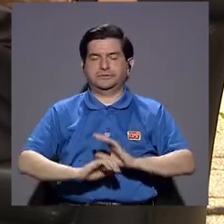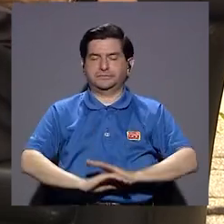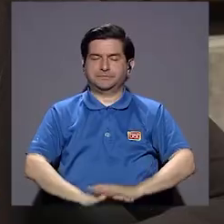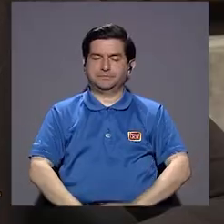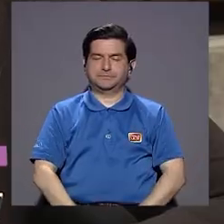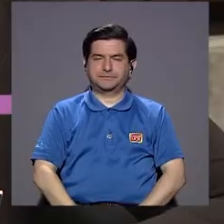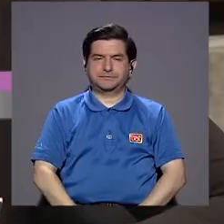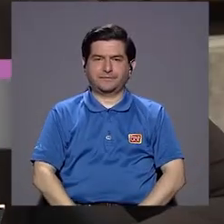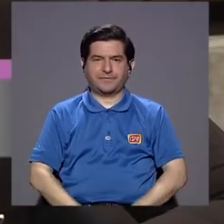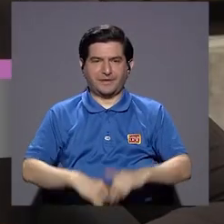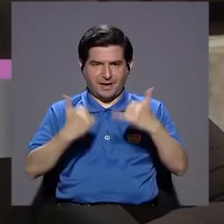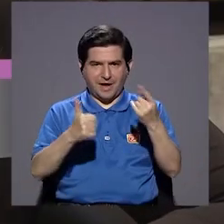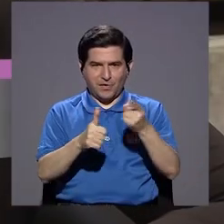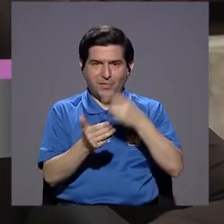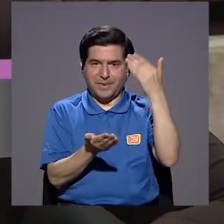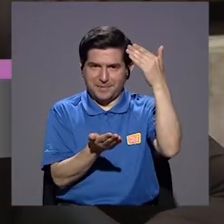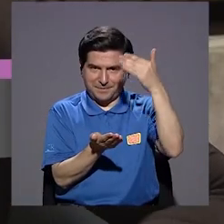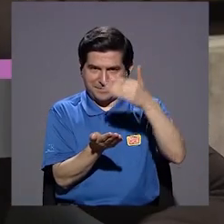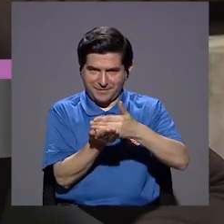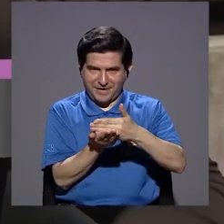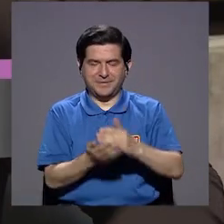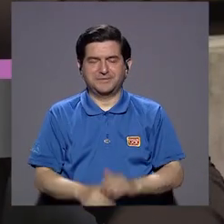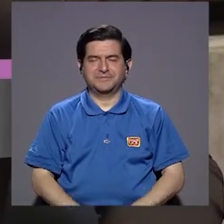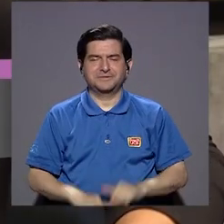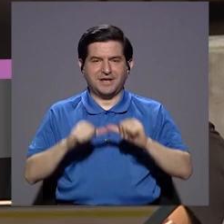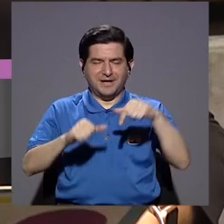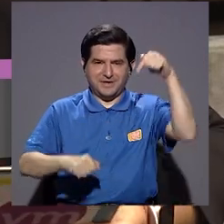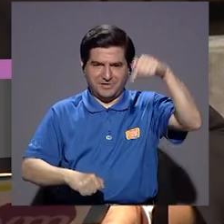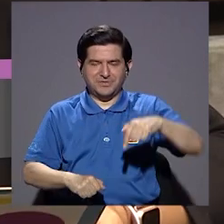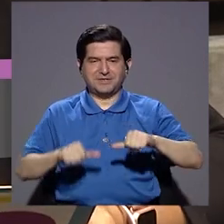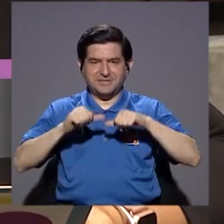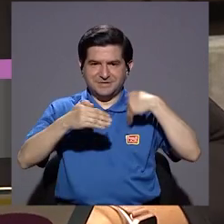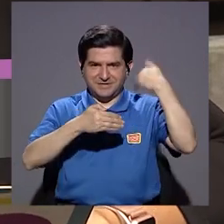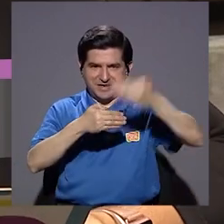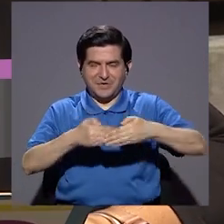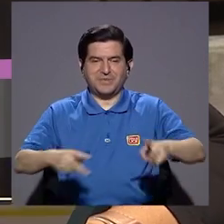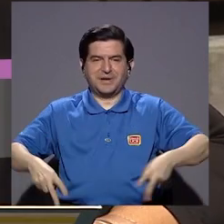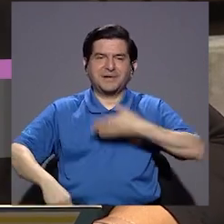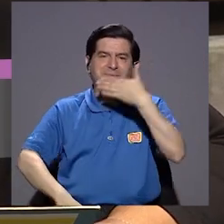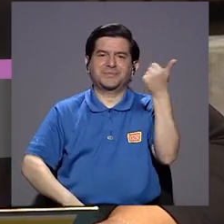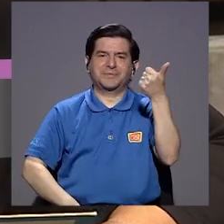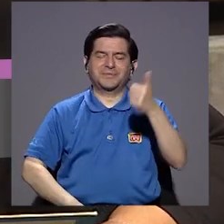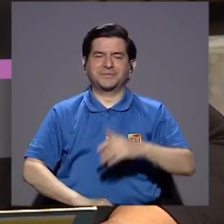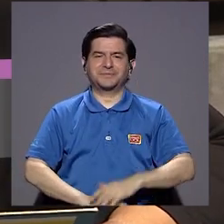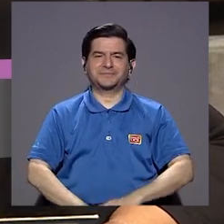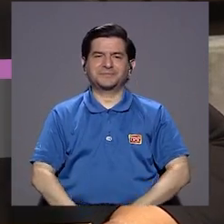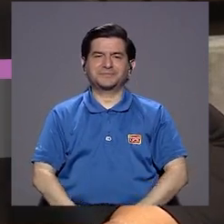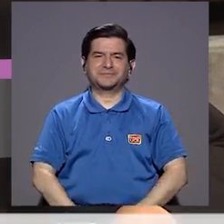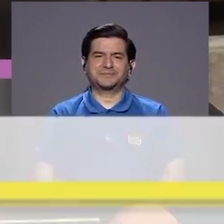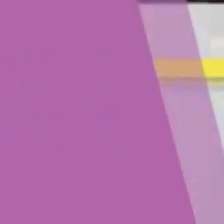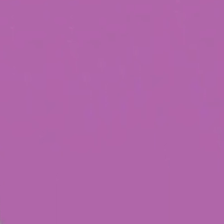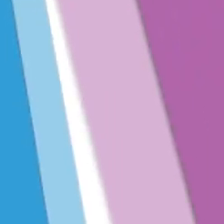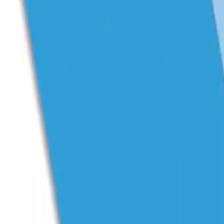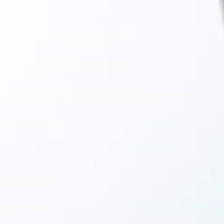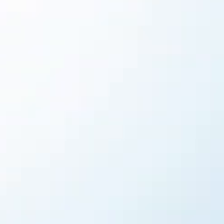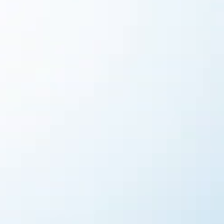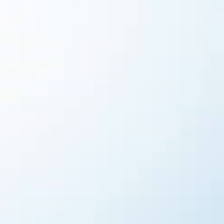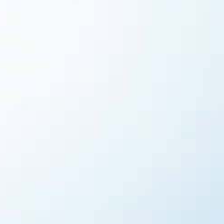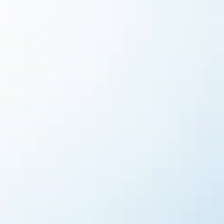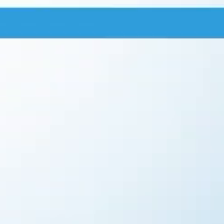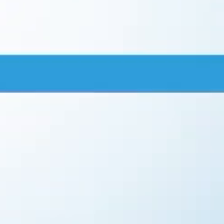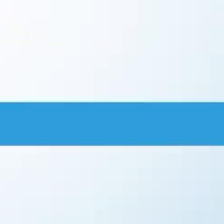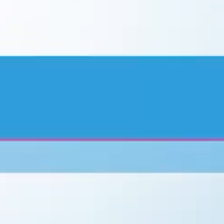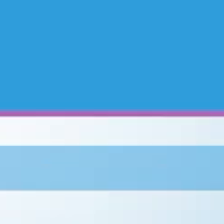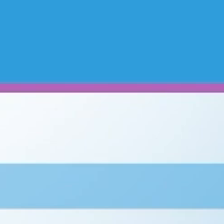imposible. Bueno, vamos a hacer una primera pausa. Sí, claro. Quédese con nosotros y ya regresamos con más de Vivir Mejor.